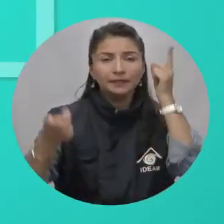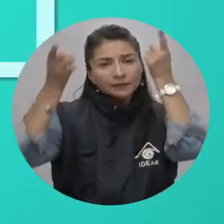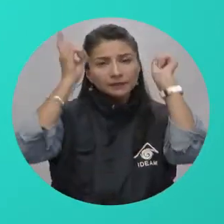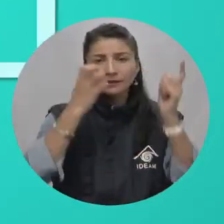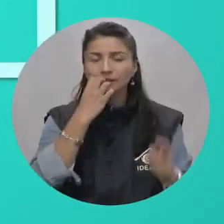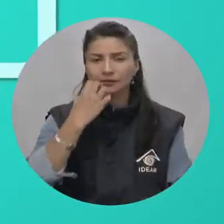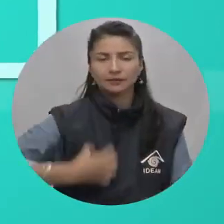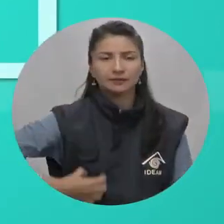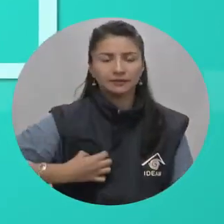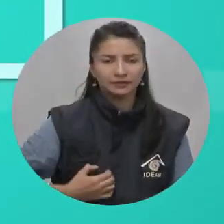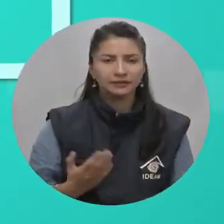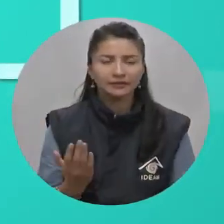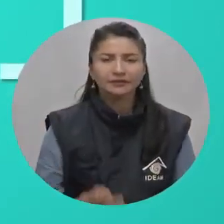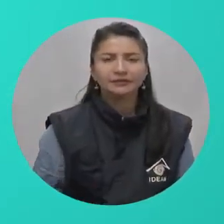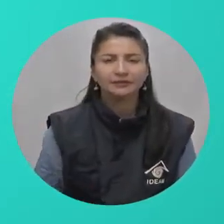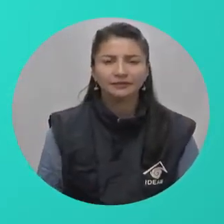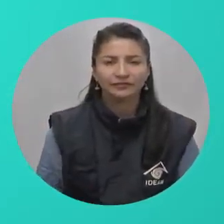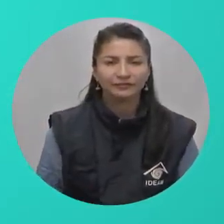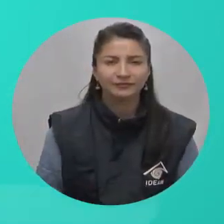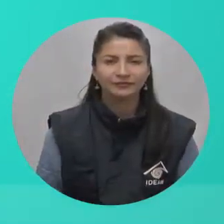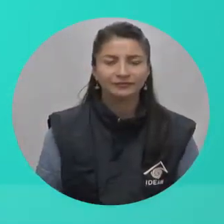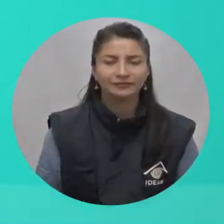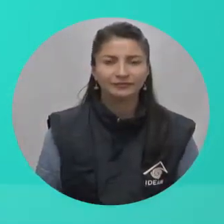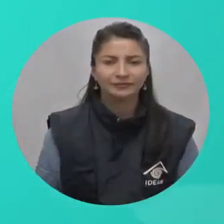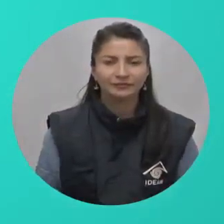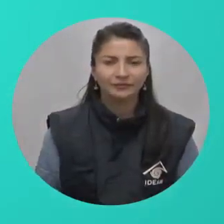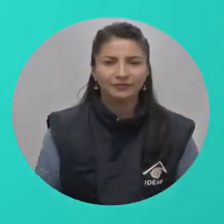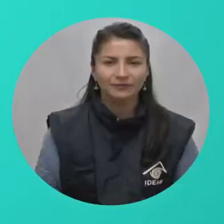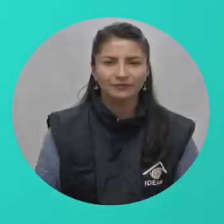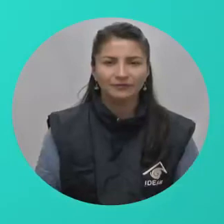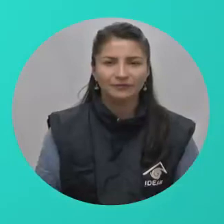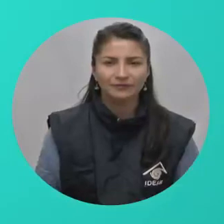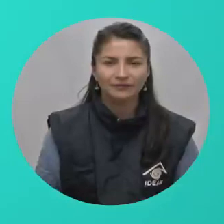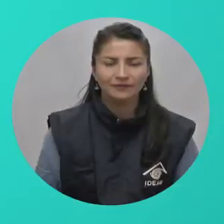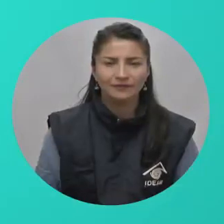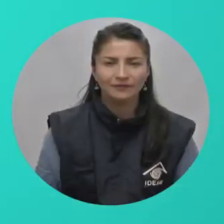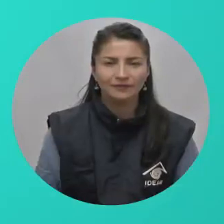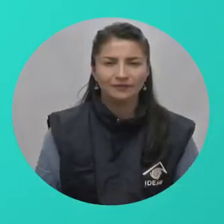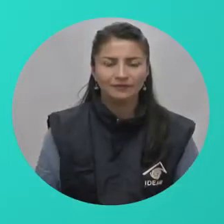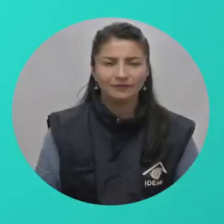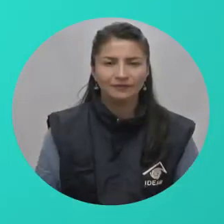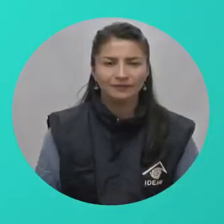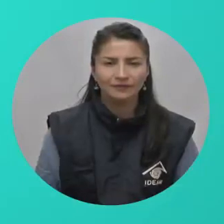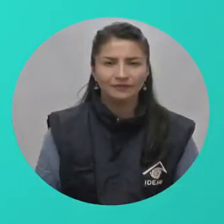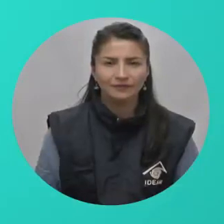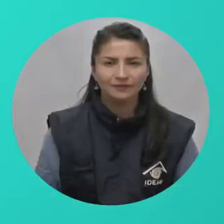pronósticos y alertas a nivel municipal. Disponible gratis para iOS y Android.